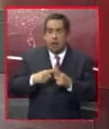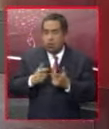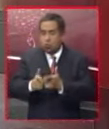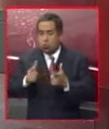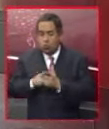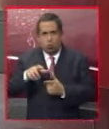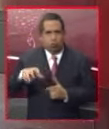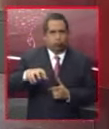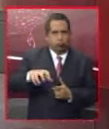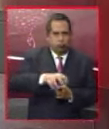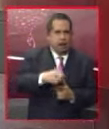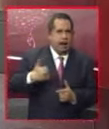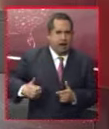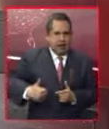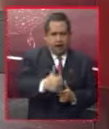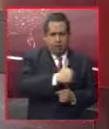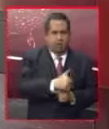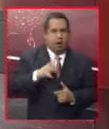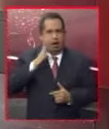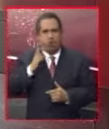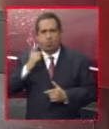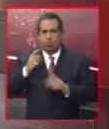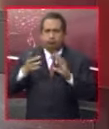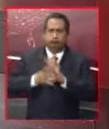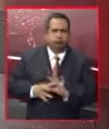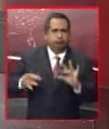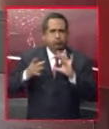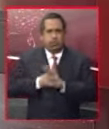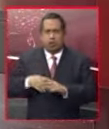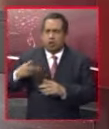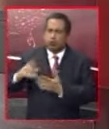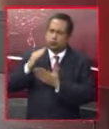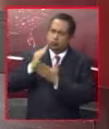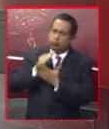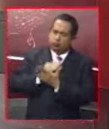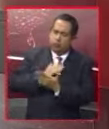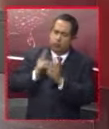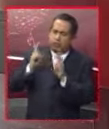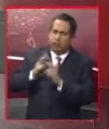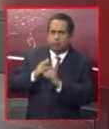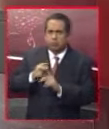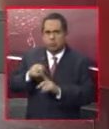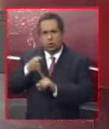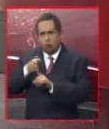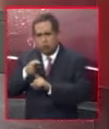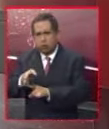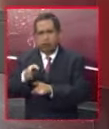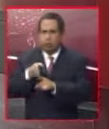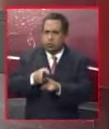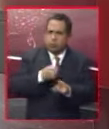grupos parlamentarios que integran la Cámara de Diputados tendrá su agenda particular y